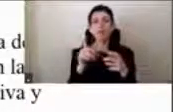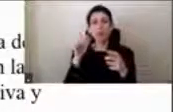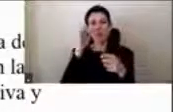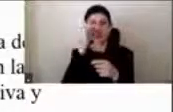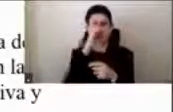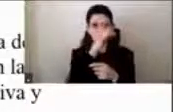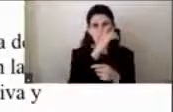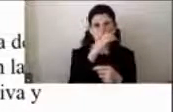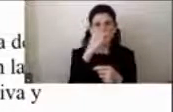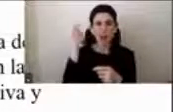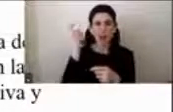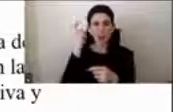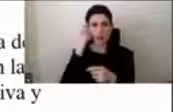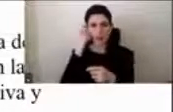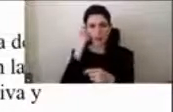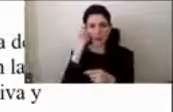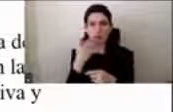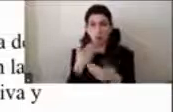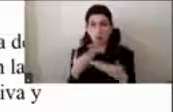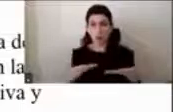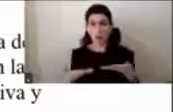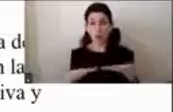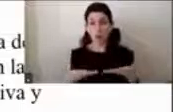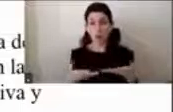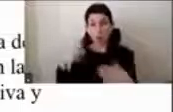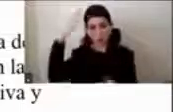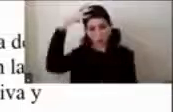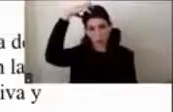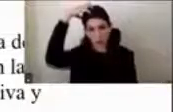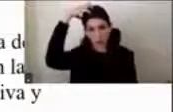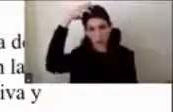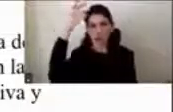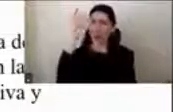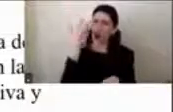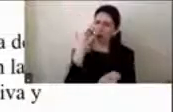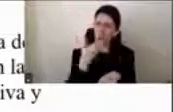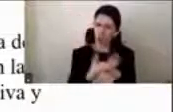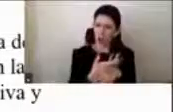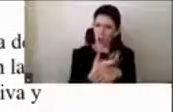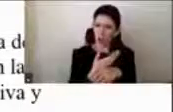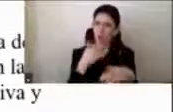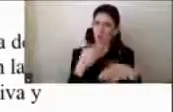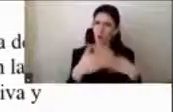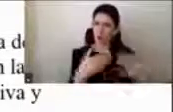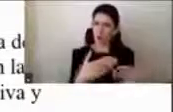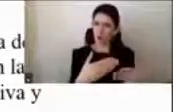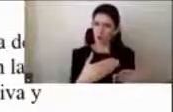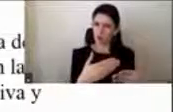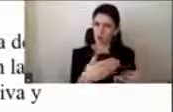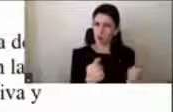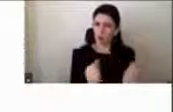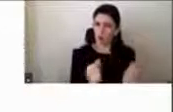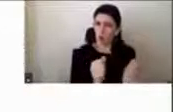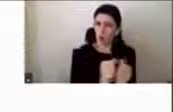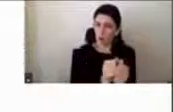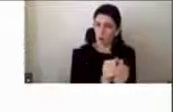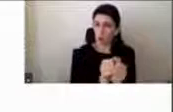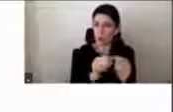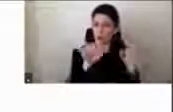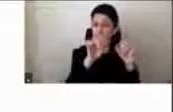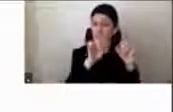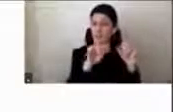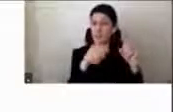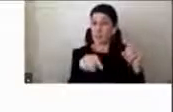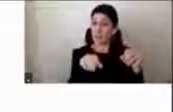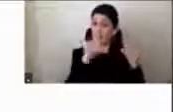comportamental de los primates, se preguntan si es que existirá una coevolución entre este sistema particular y el juego. Y entonces,